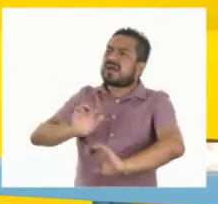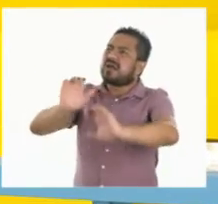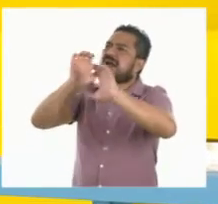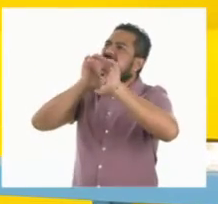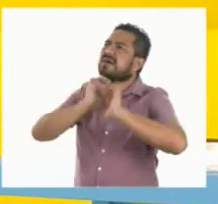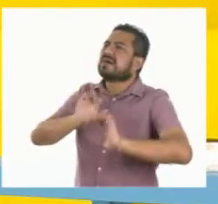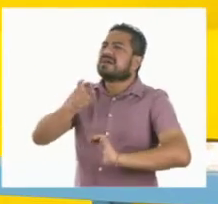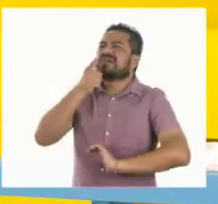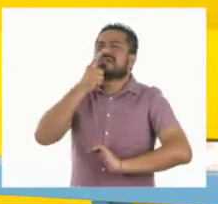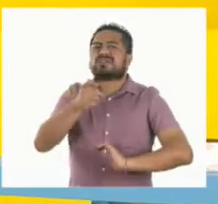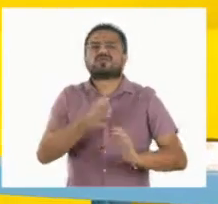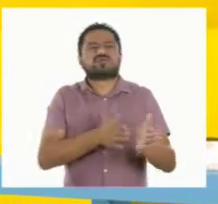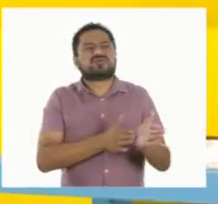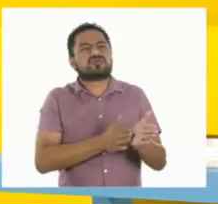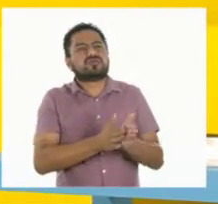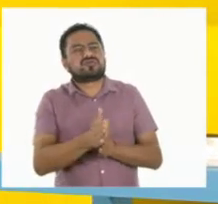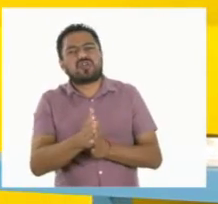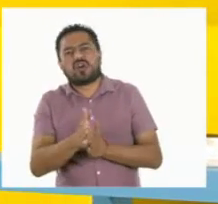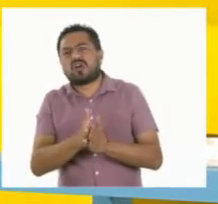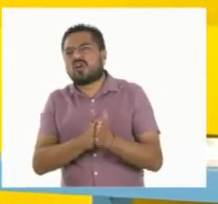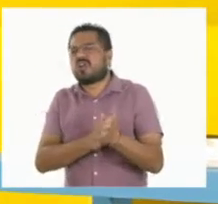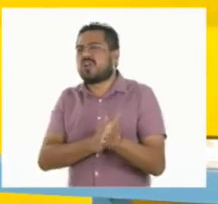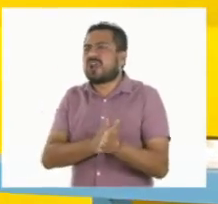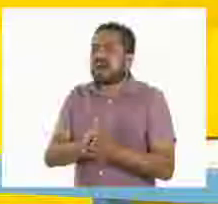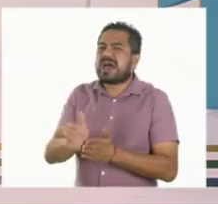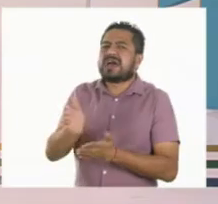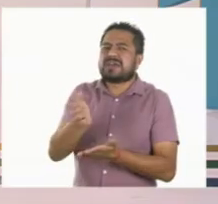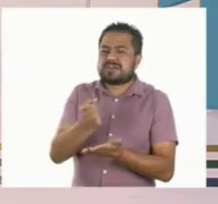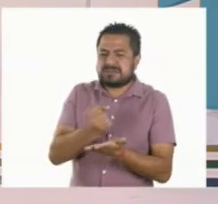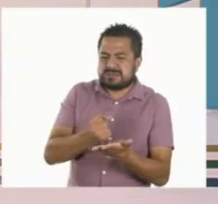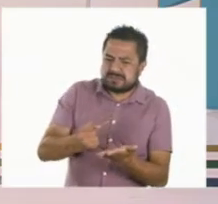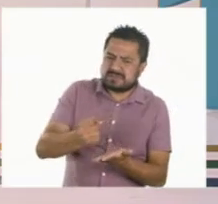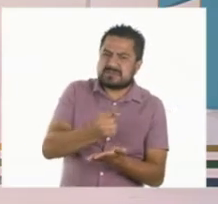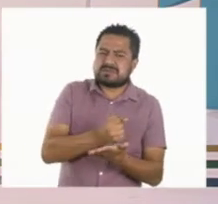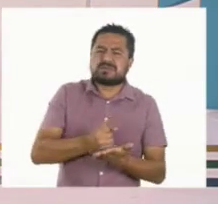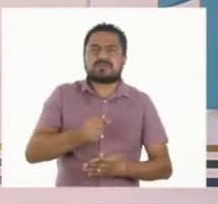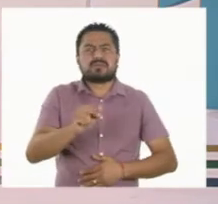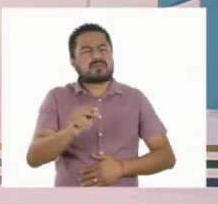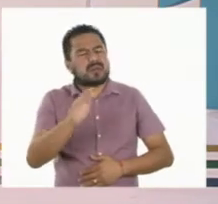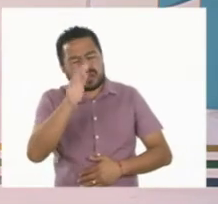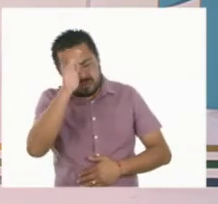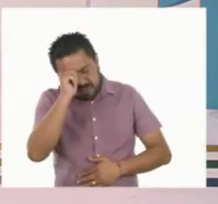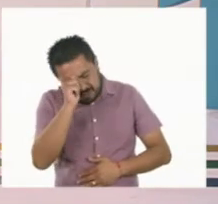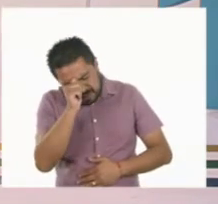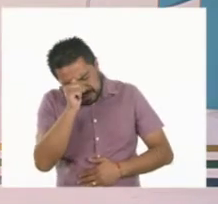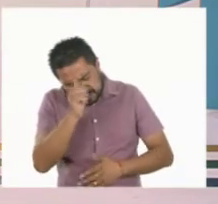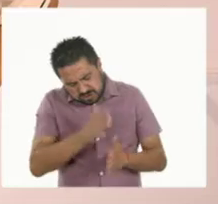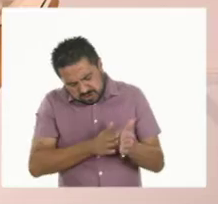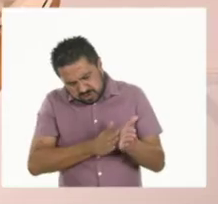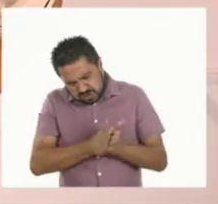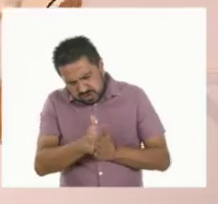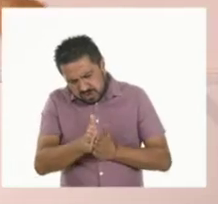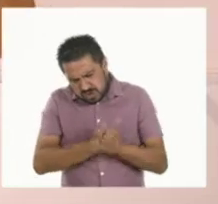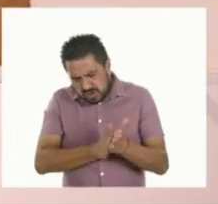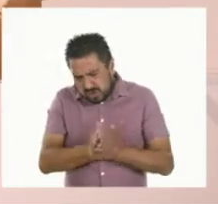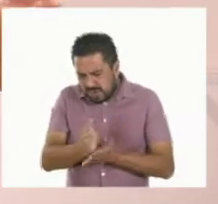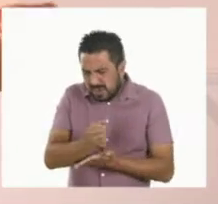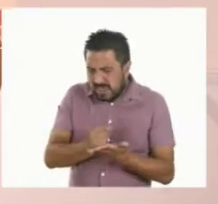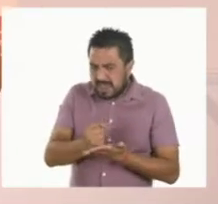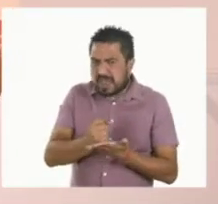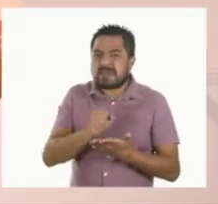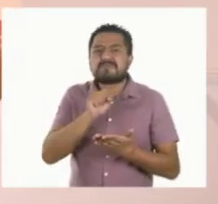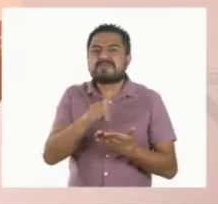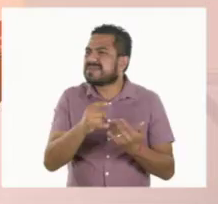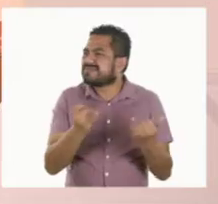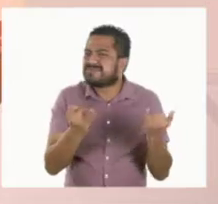donde decían chocolate molinillo. ¿Usted se acuerda de cuál? Chocolate molinillo. Es el patio de mi